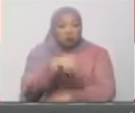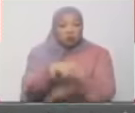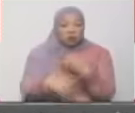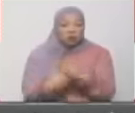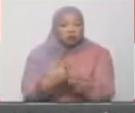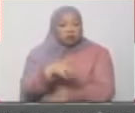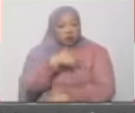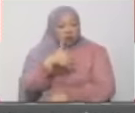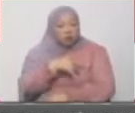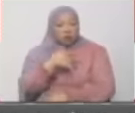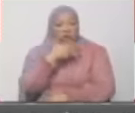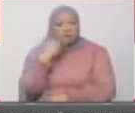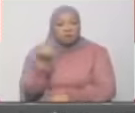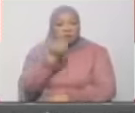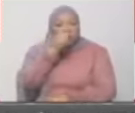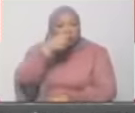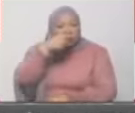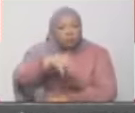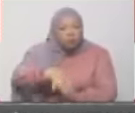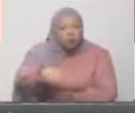sentirme y ser pueblo.